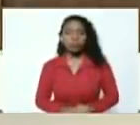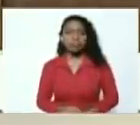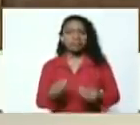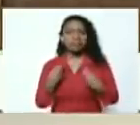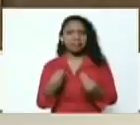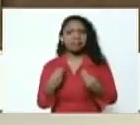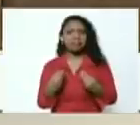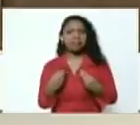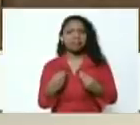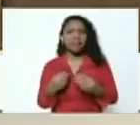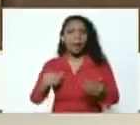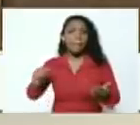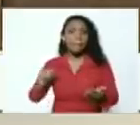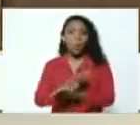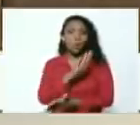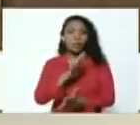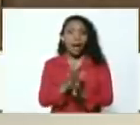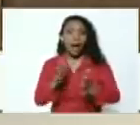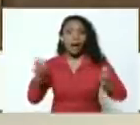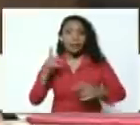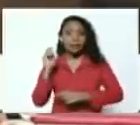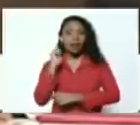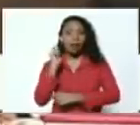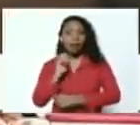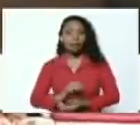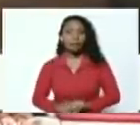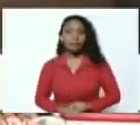para el impulso de esta gran tarea.